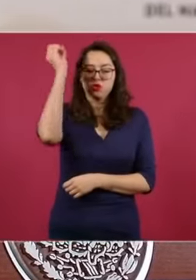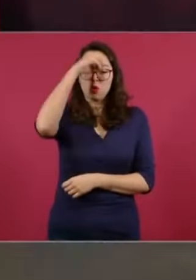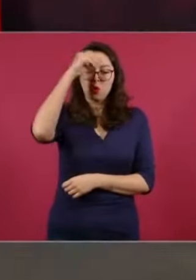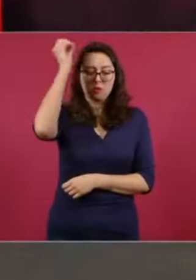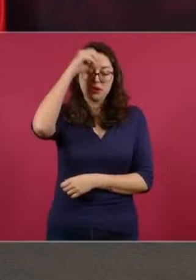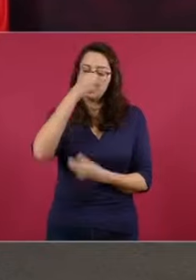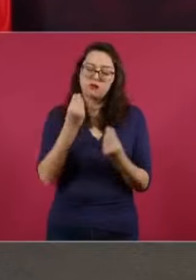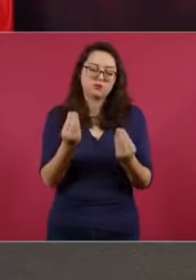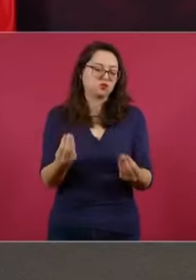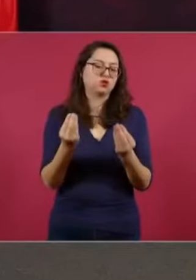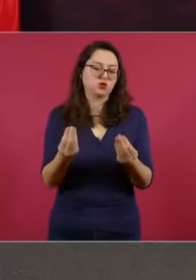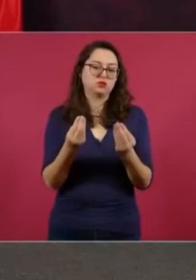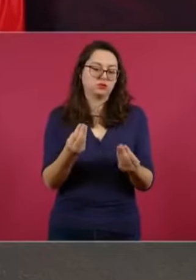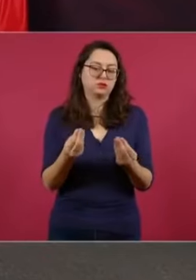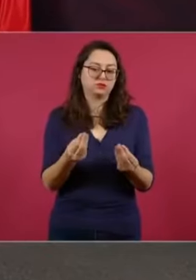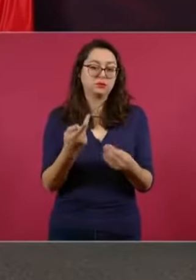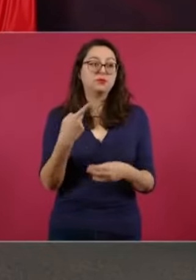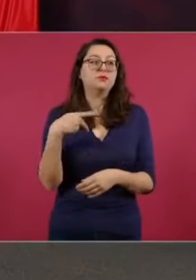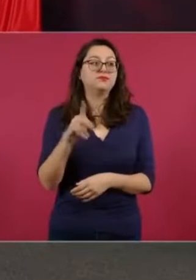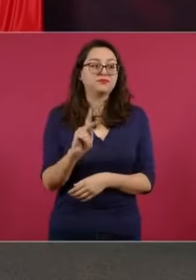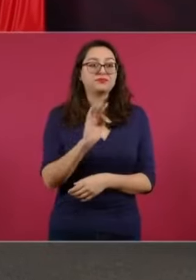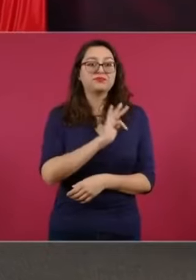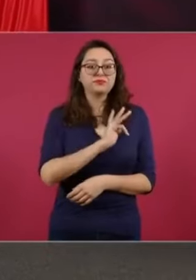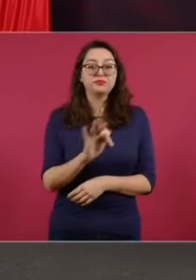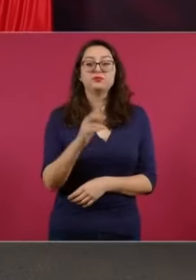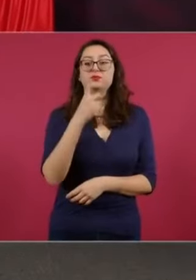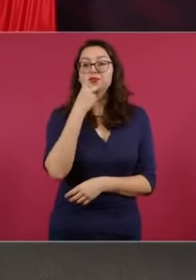decir que